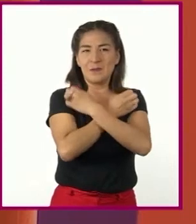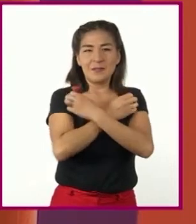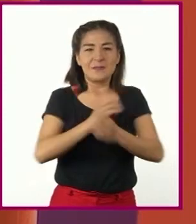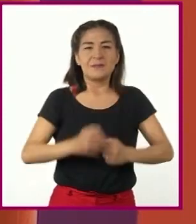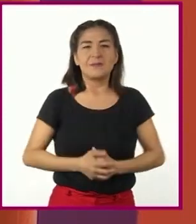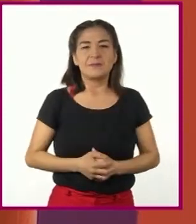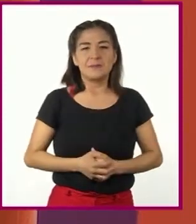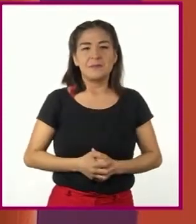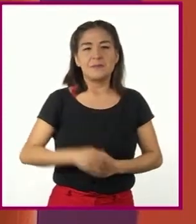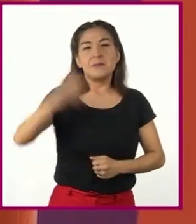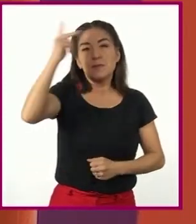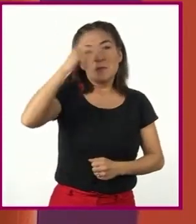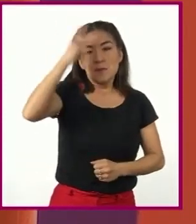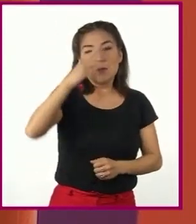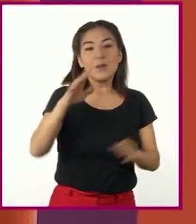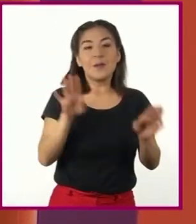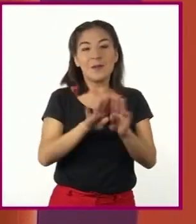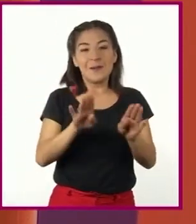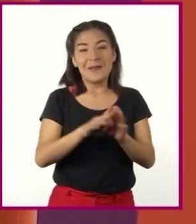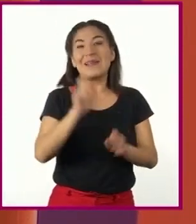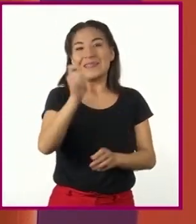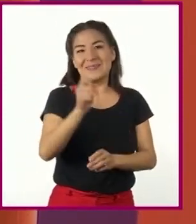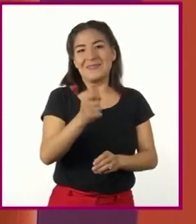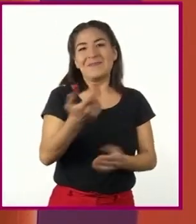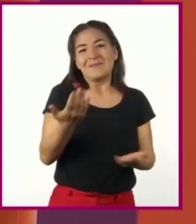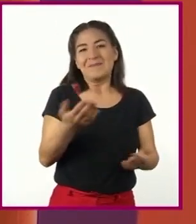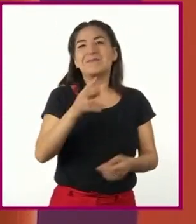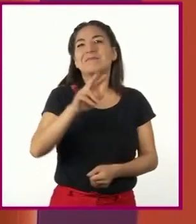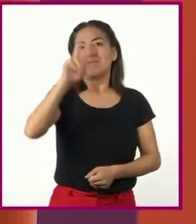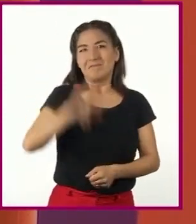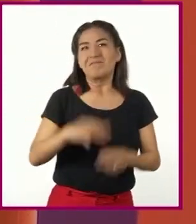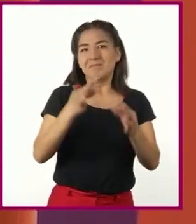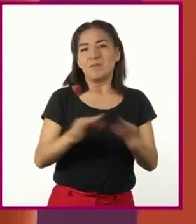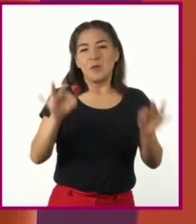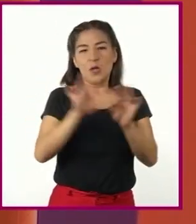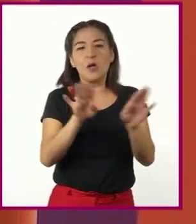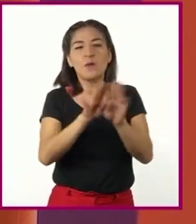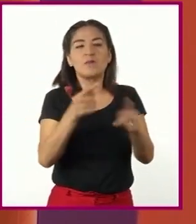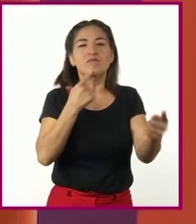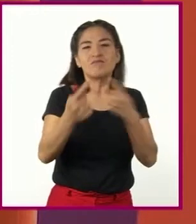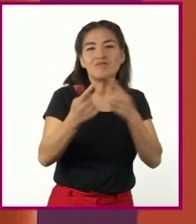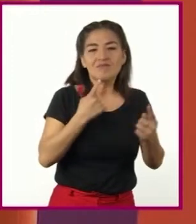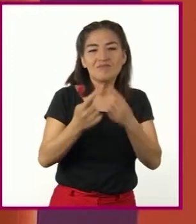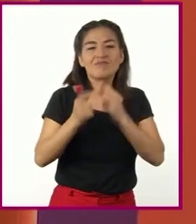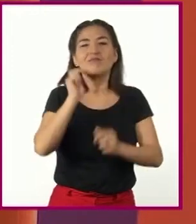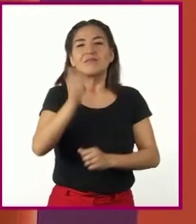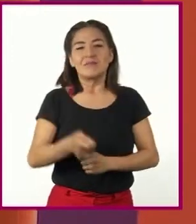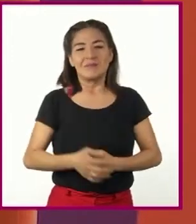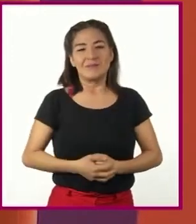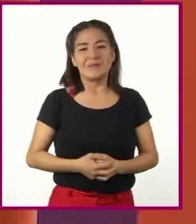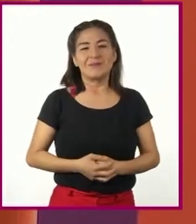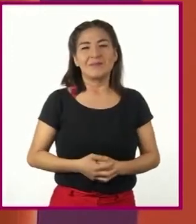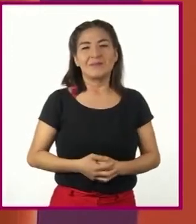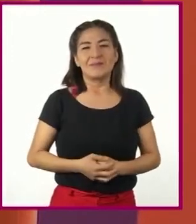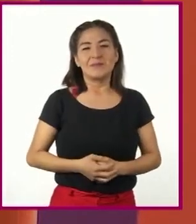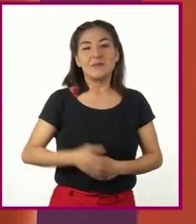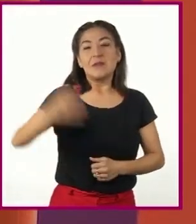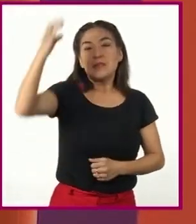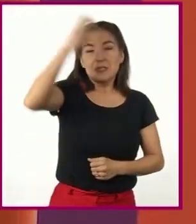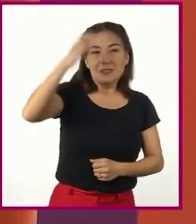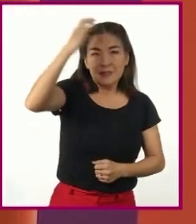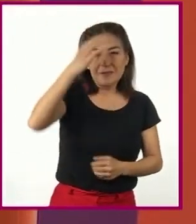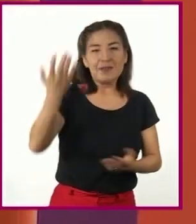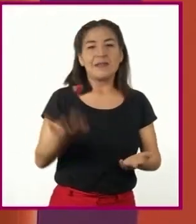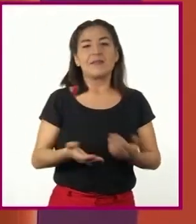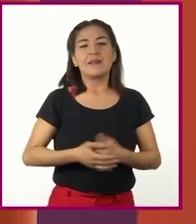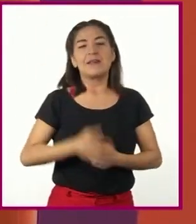la pedagogía, me has hecho la pregunta del millón, porque es una discusión pues, que tienen los científicos o